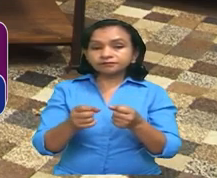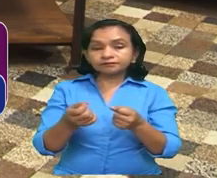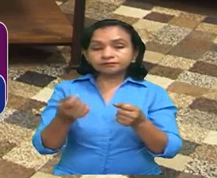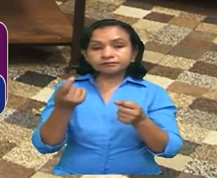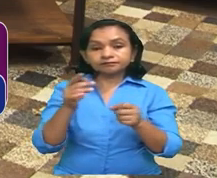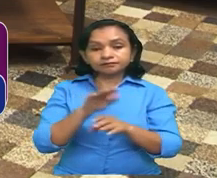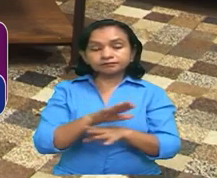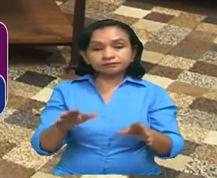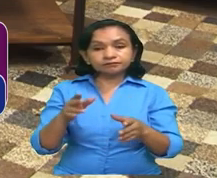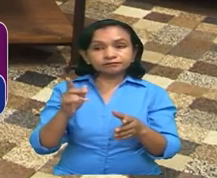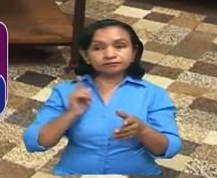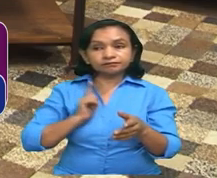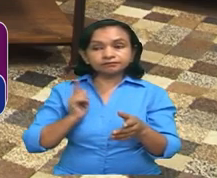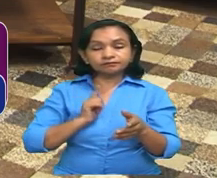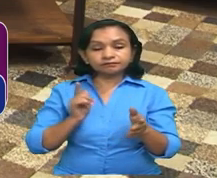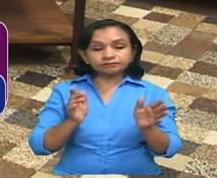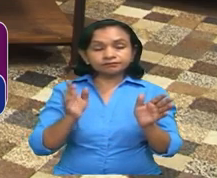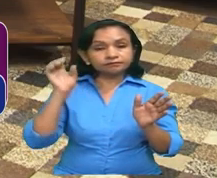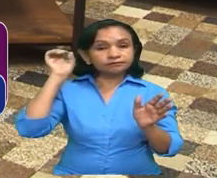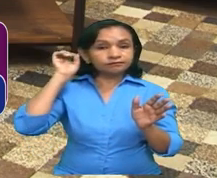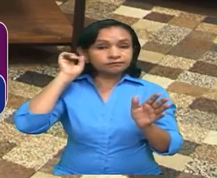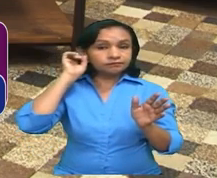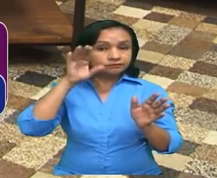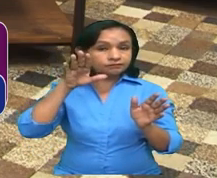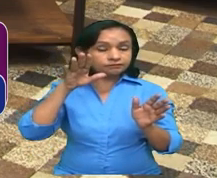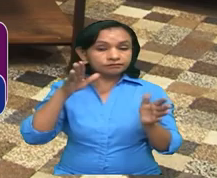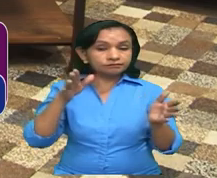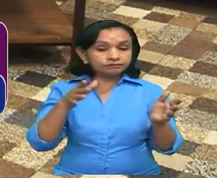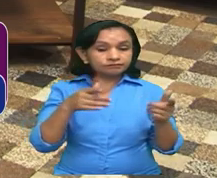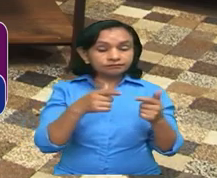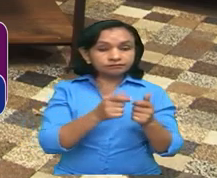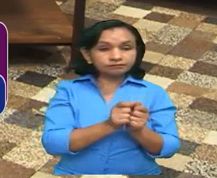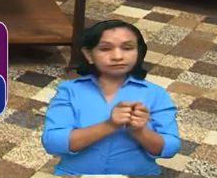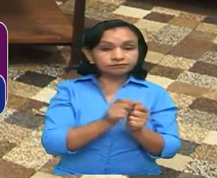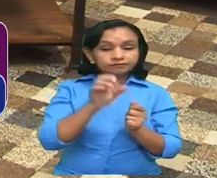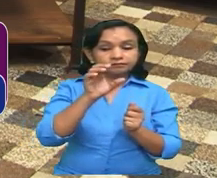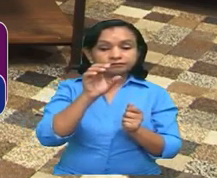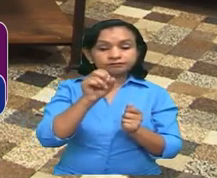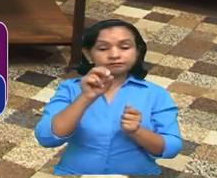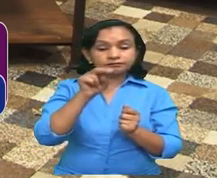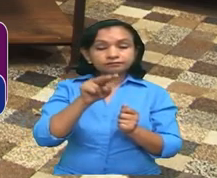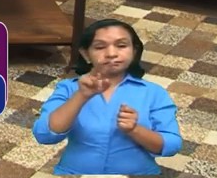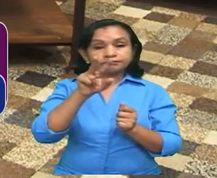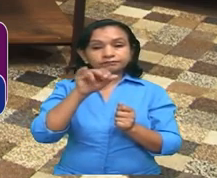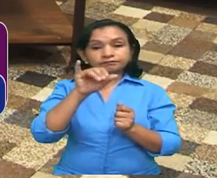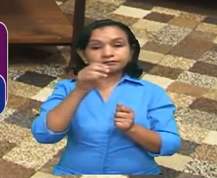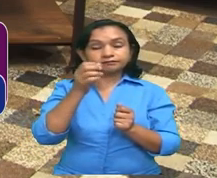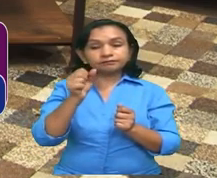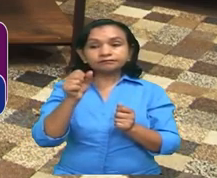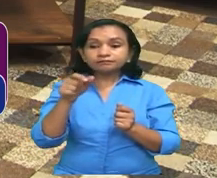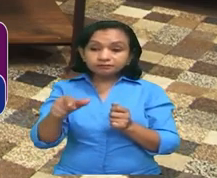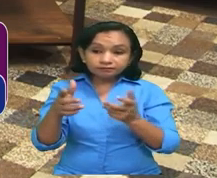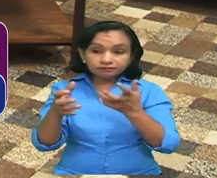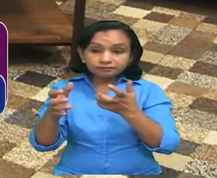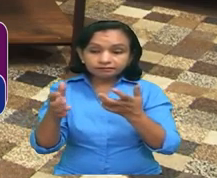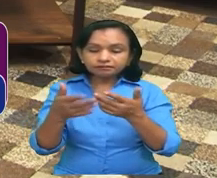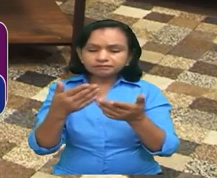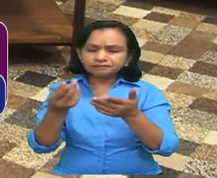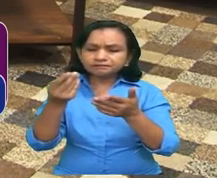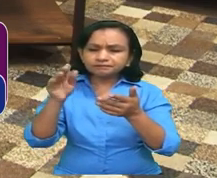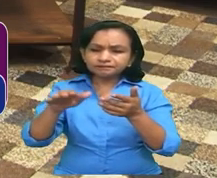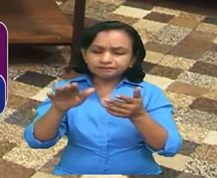ventajoso. Sí, porque incluso en ese sentido los de Avanatur me decían, por ejemplo, en cuanto al costo del